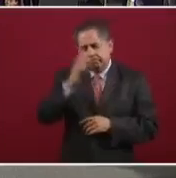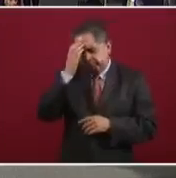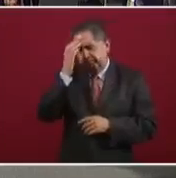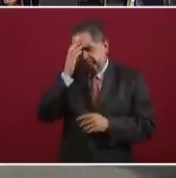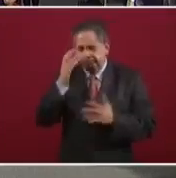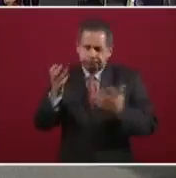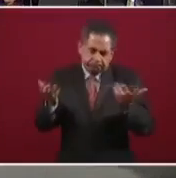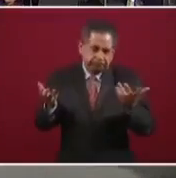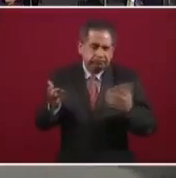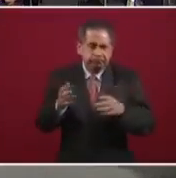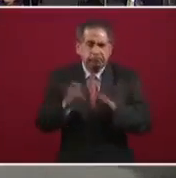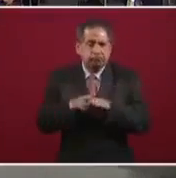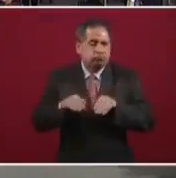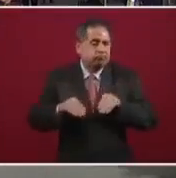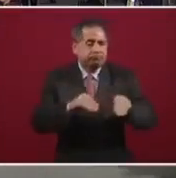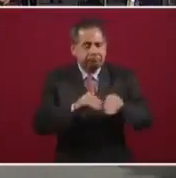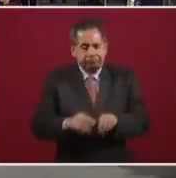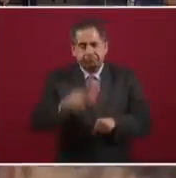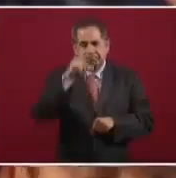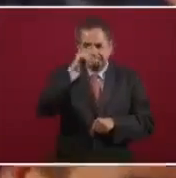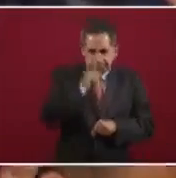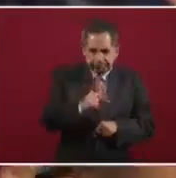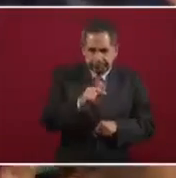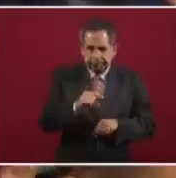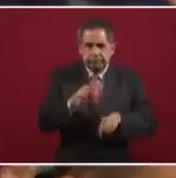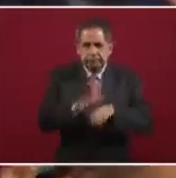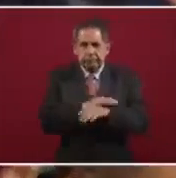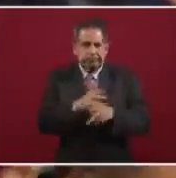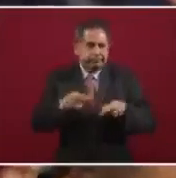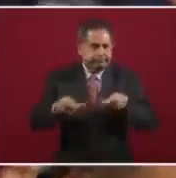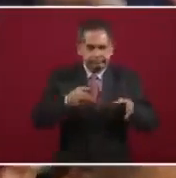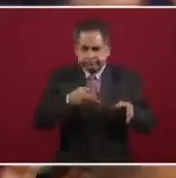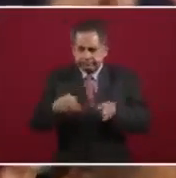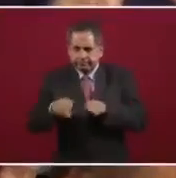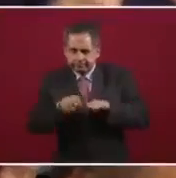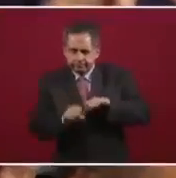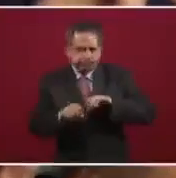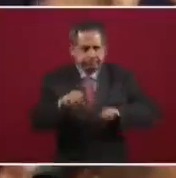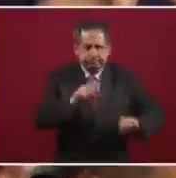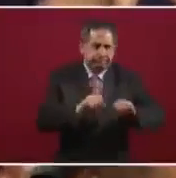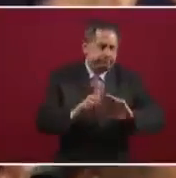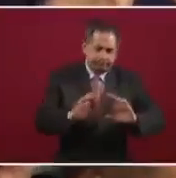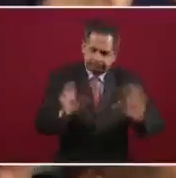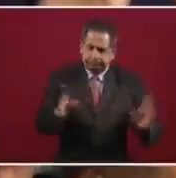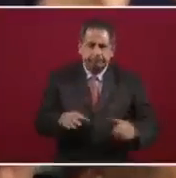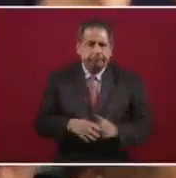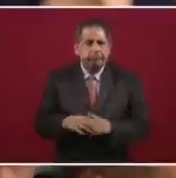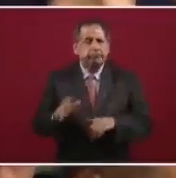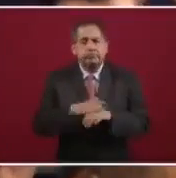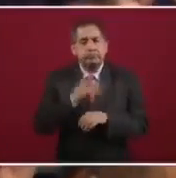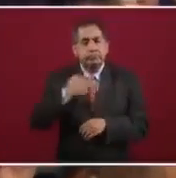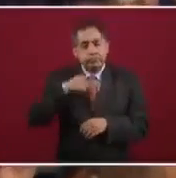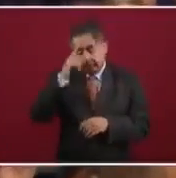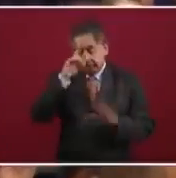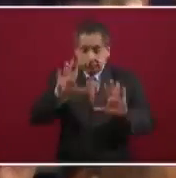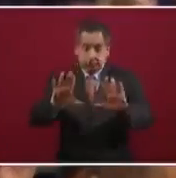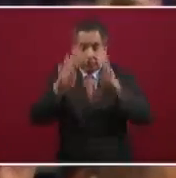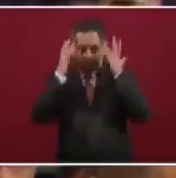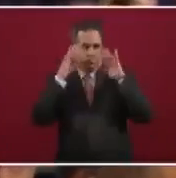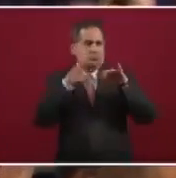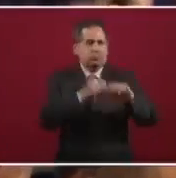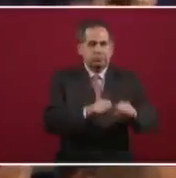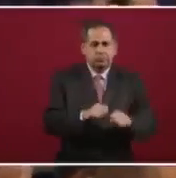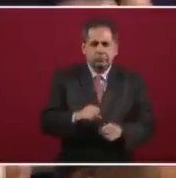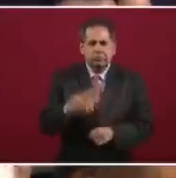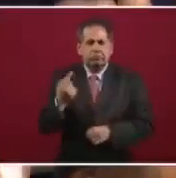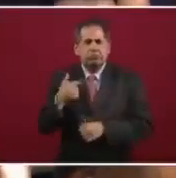un operativo fallido por la falta de planeación y porque se precipitaron. ¿Qué